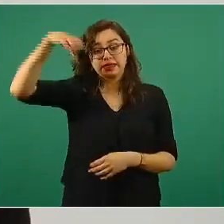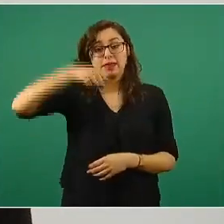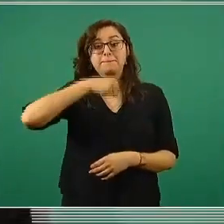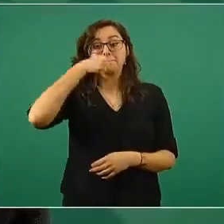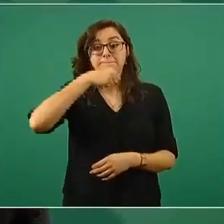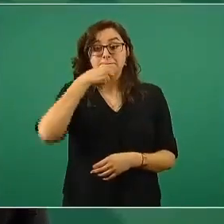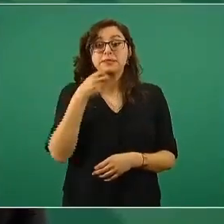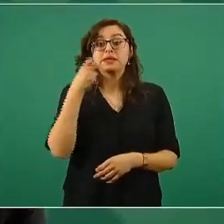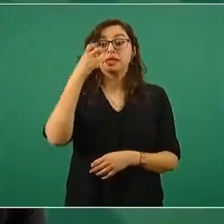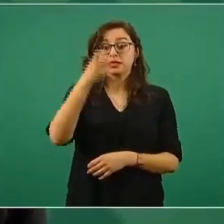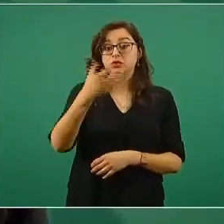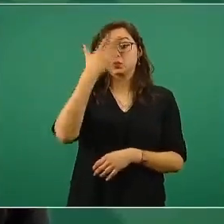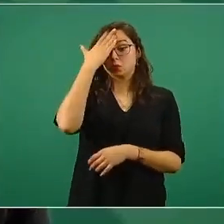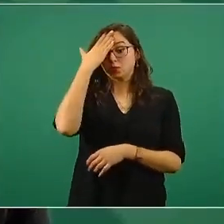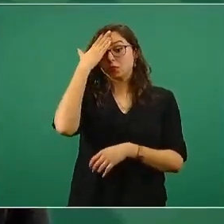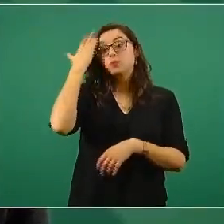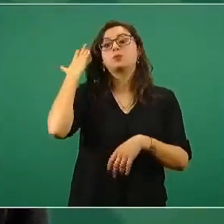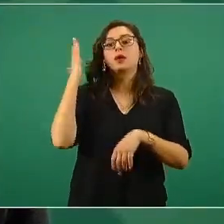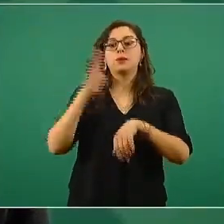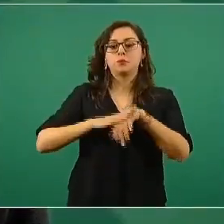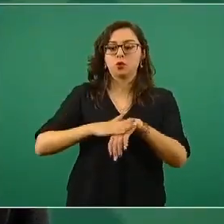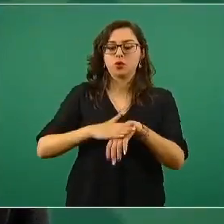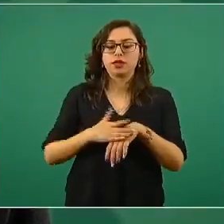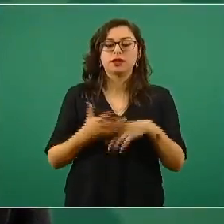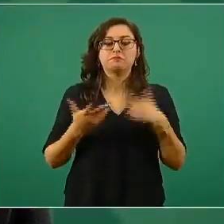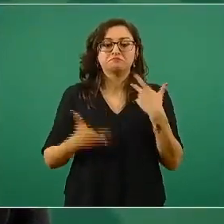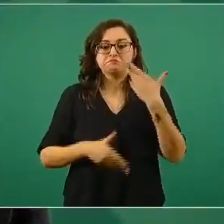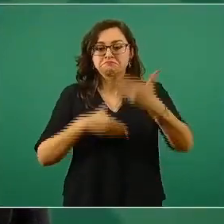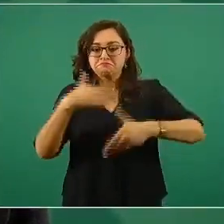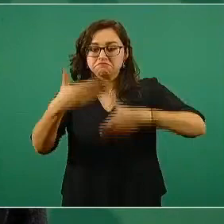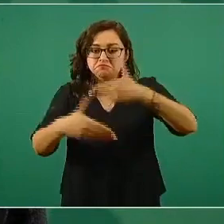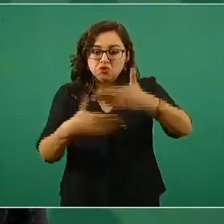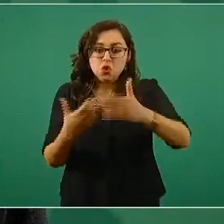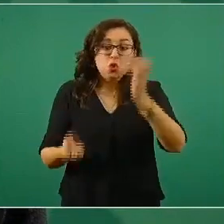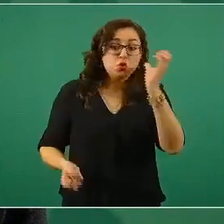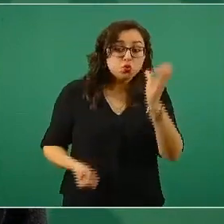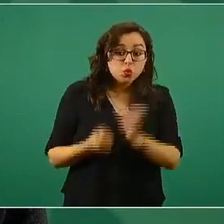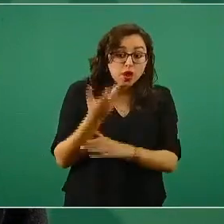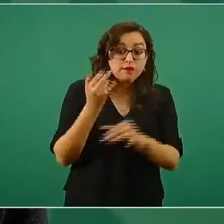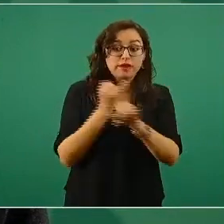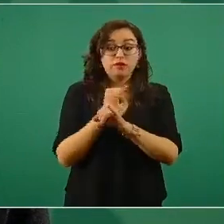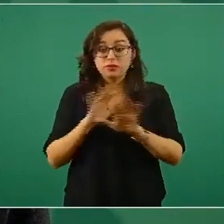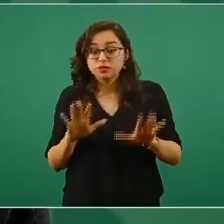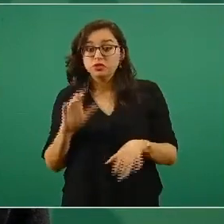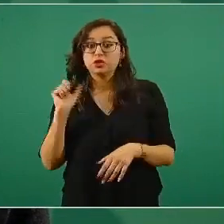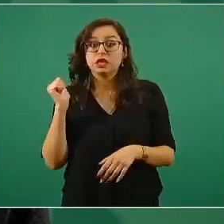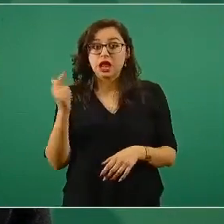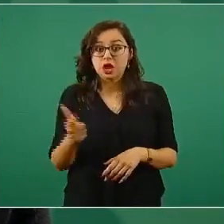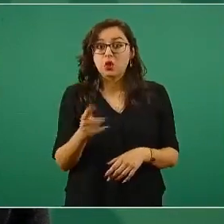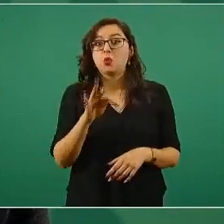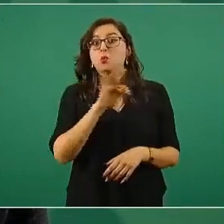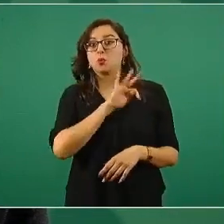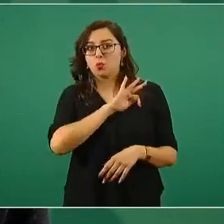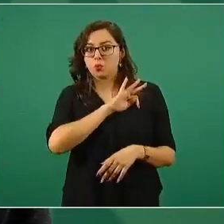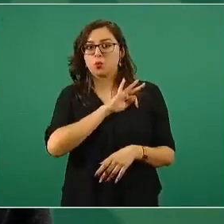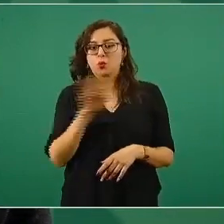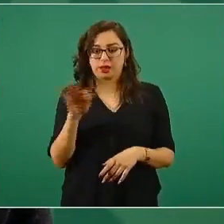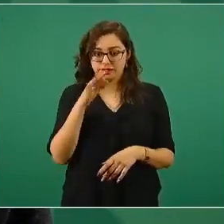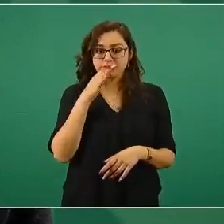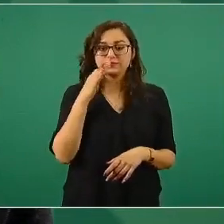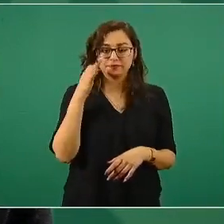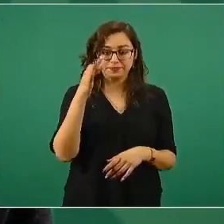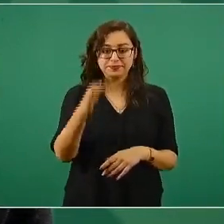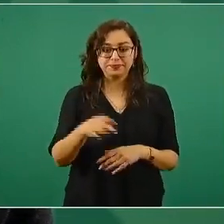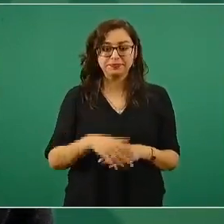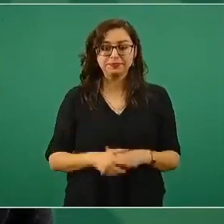que no tengamos nueva información, que de haberla, de seguro se la estaremos dando a conocer de manera oficial en este